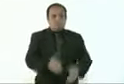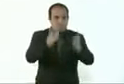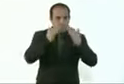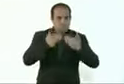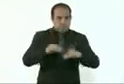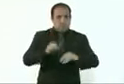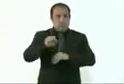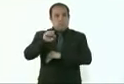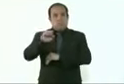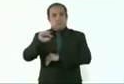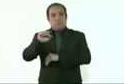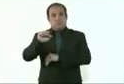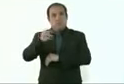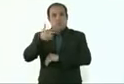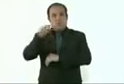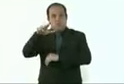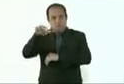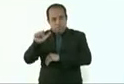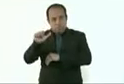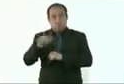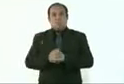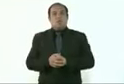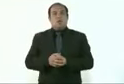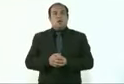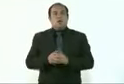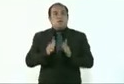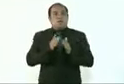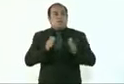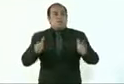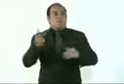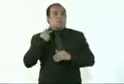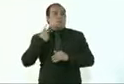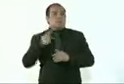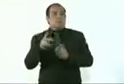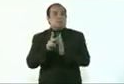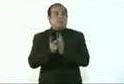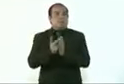Continuamos con Shelma Navarrete, de Expansión Política.